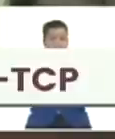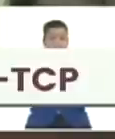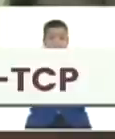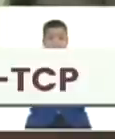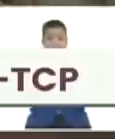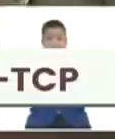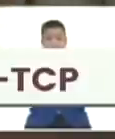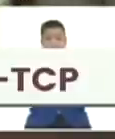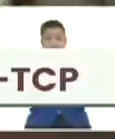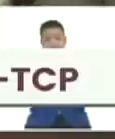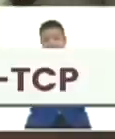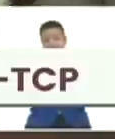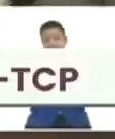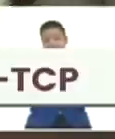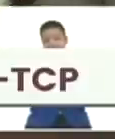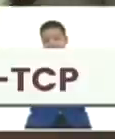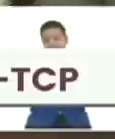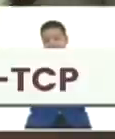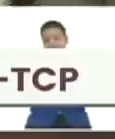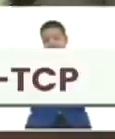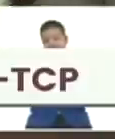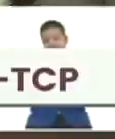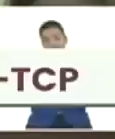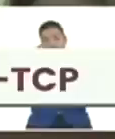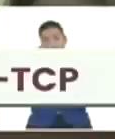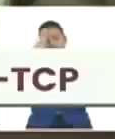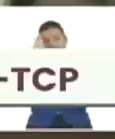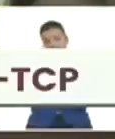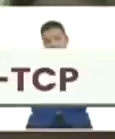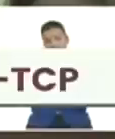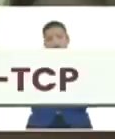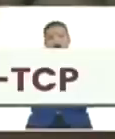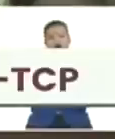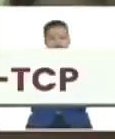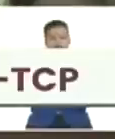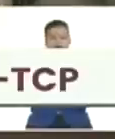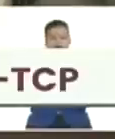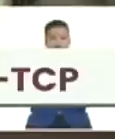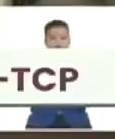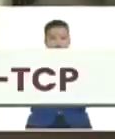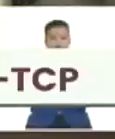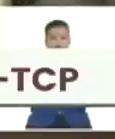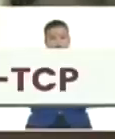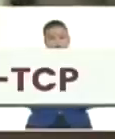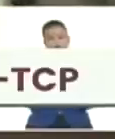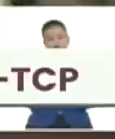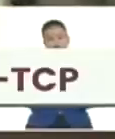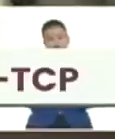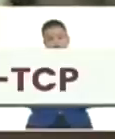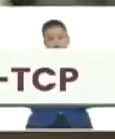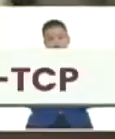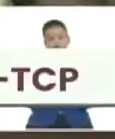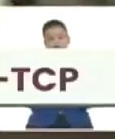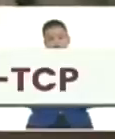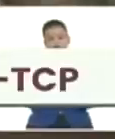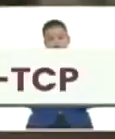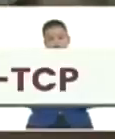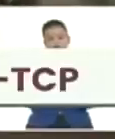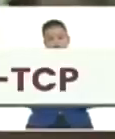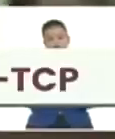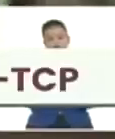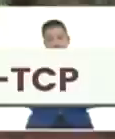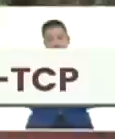y bueno, es lo que he estado diciendo todo el tiempo, que sencillamente nos ponen a como los cantantes de soca, el ritmo